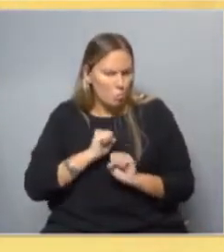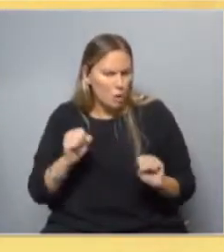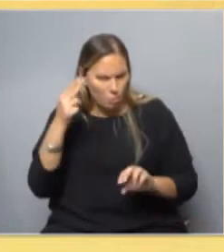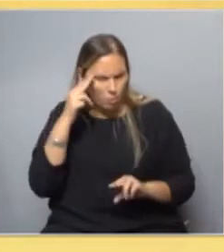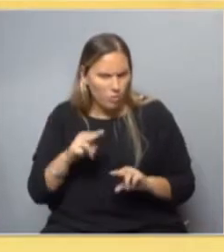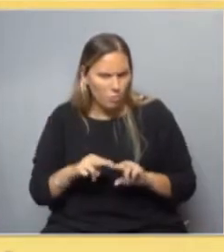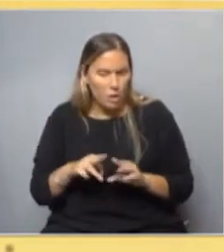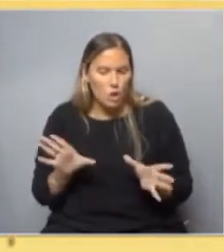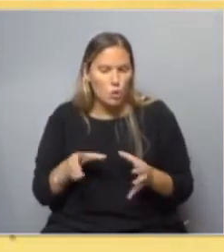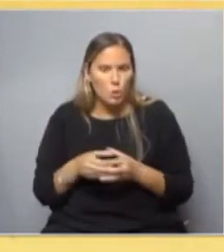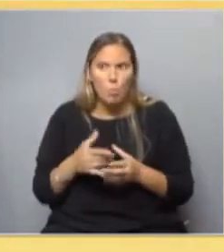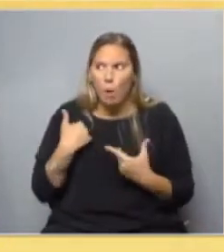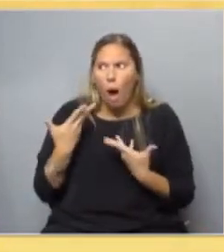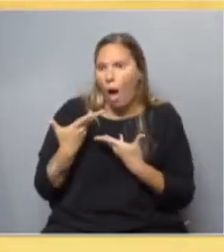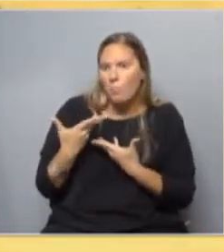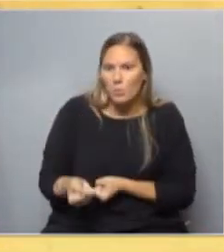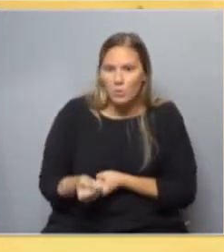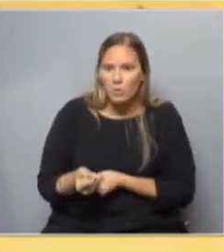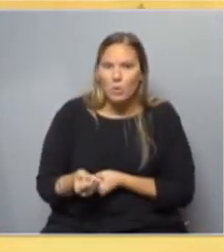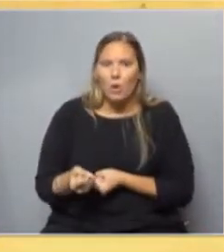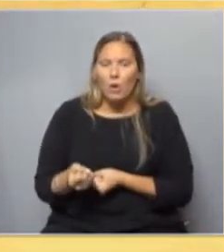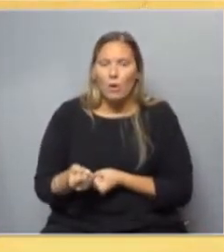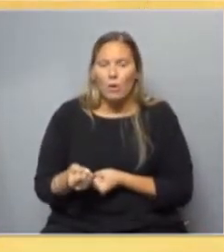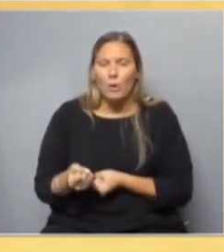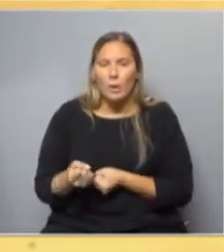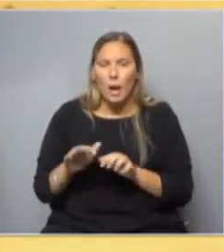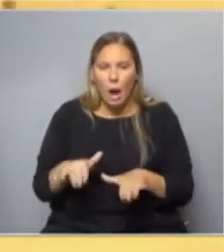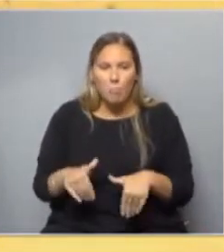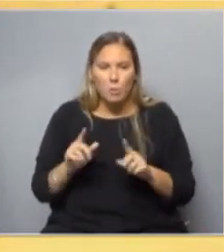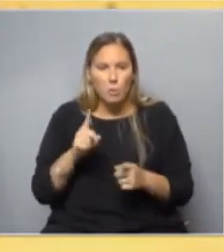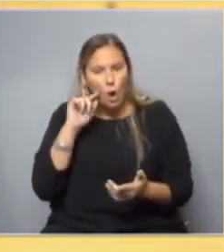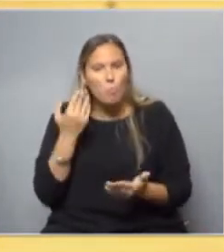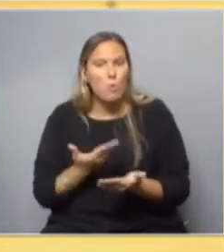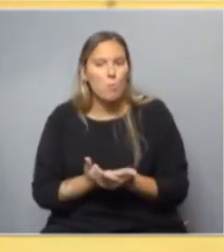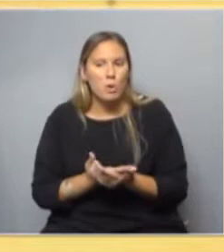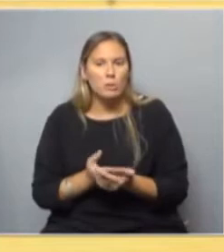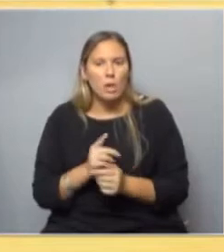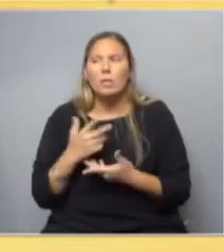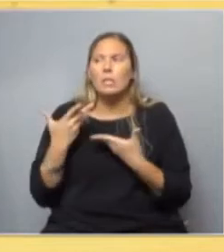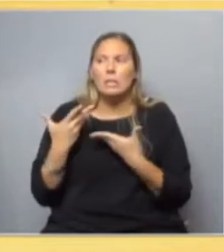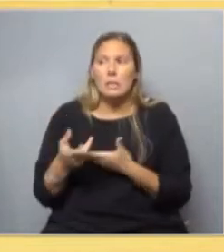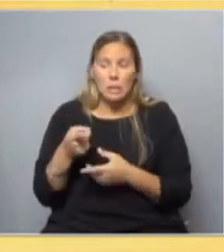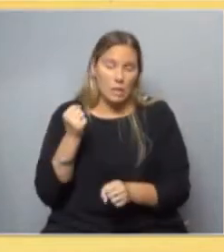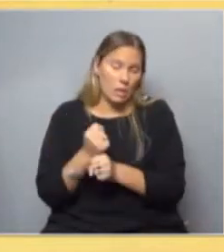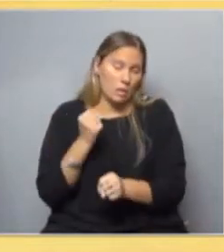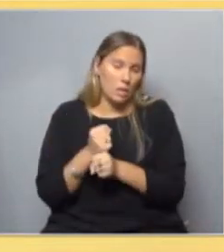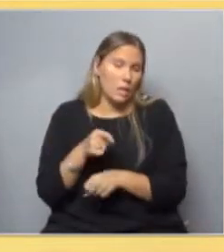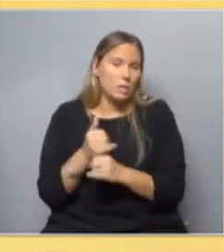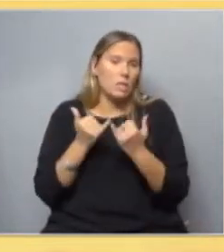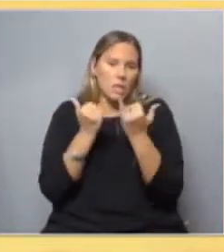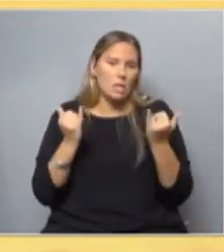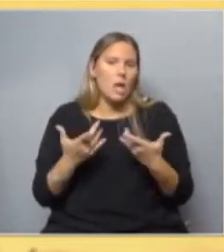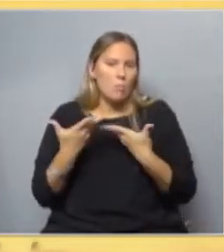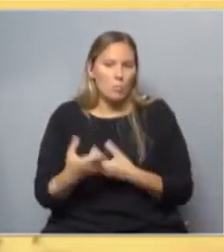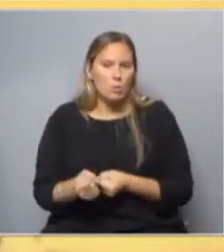el colectivo de la huerta se resumó, se apropió también de la propuesta y colaboró ese día.